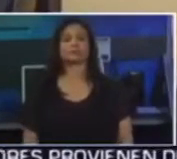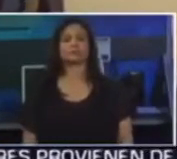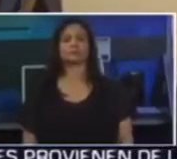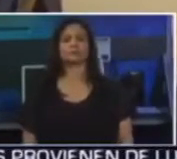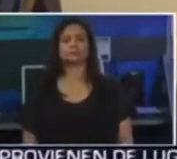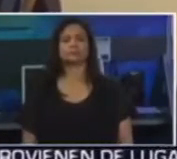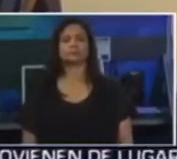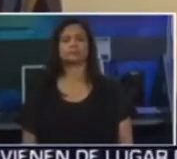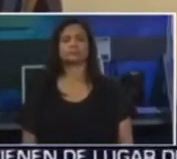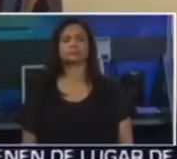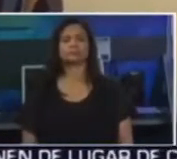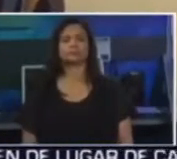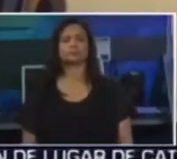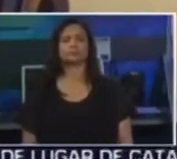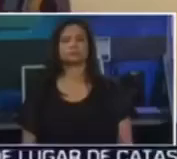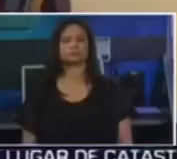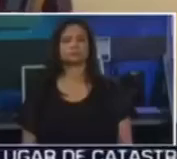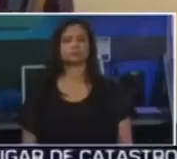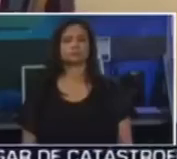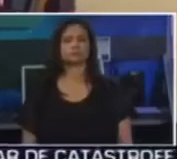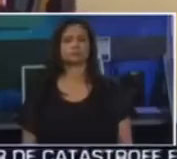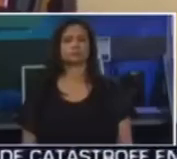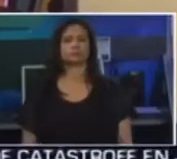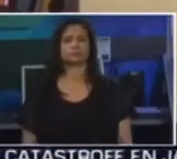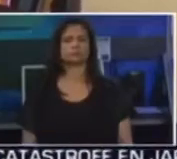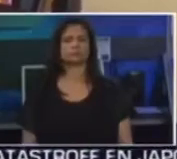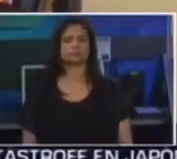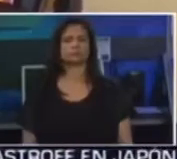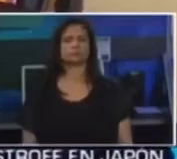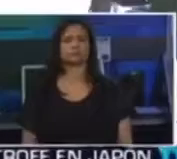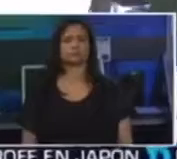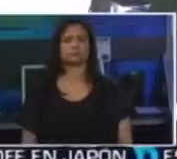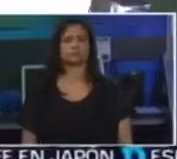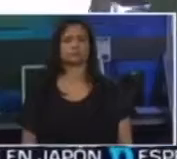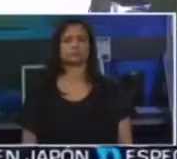para Telenoticias, Junior Acosta. Amigos, el alcalde.